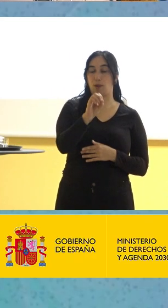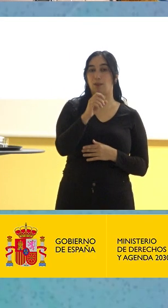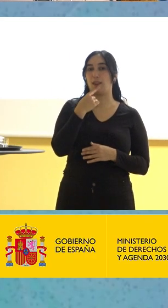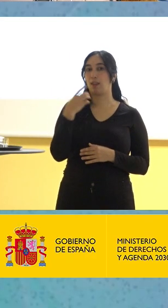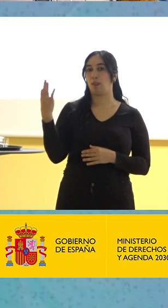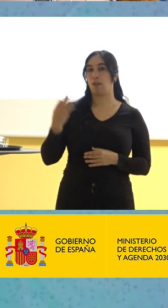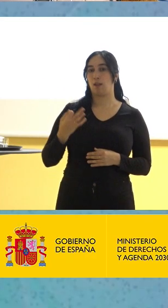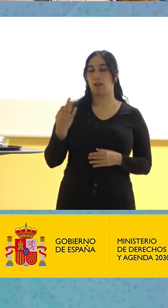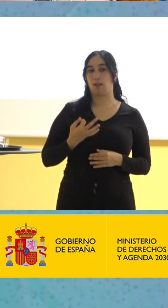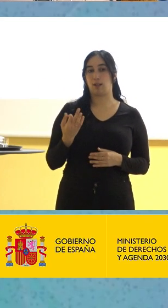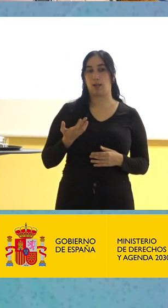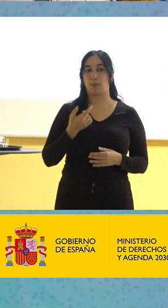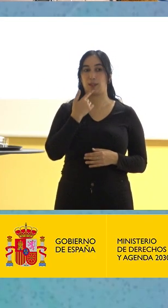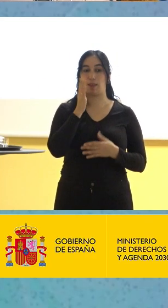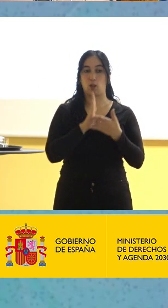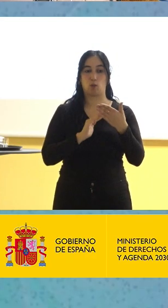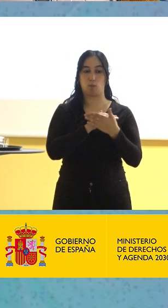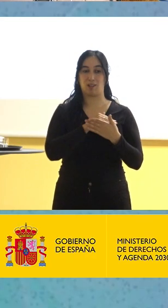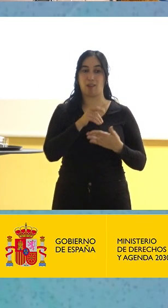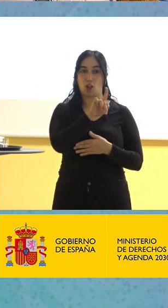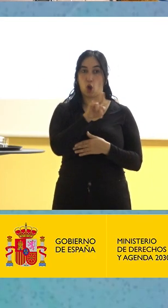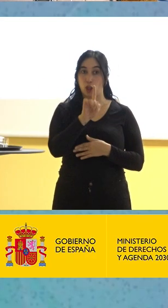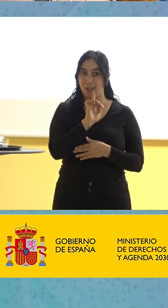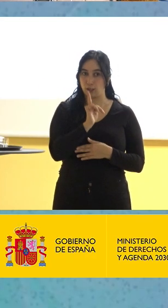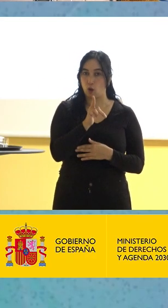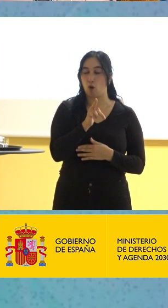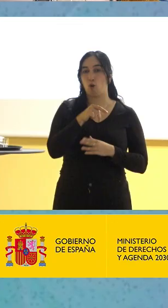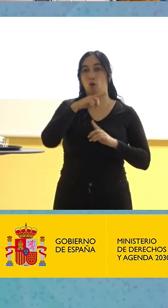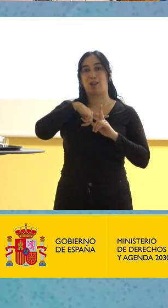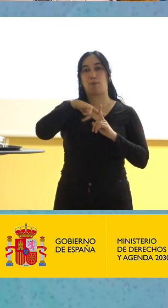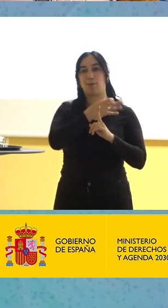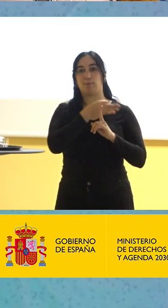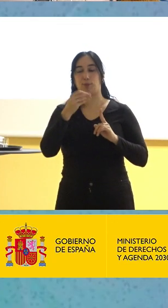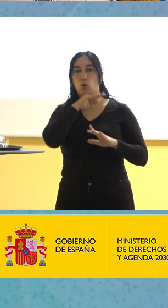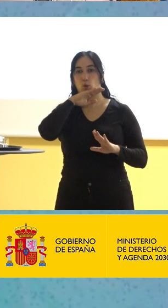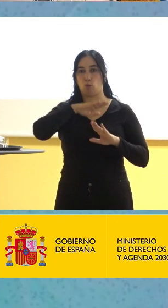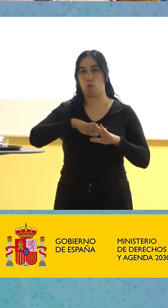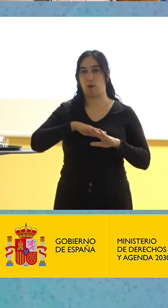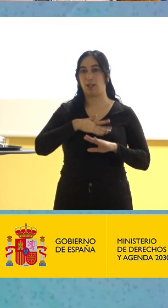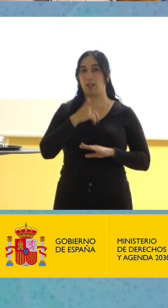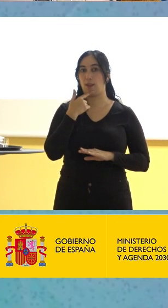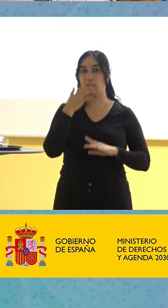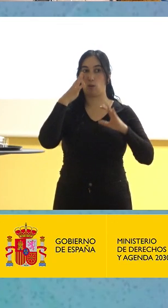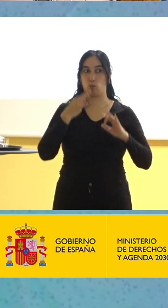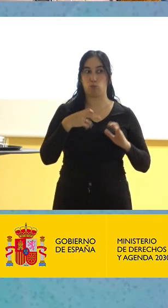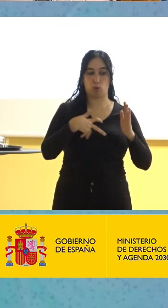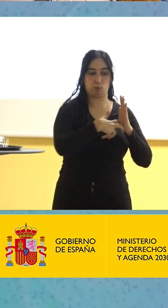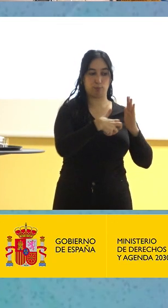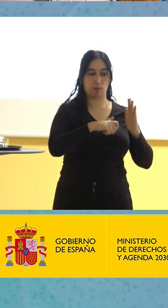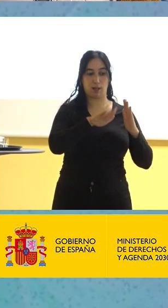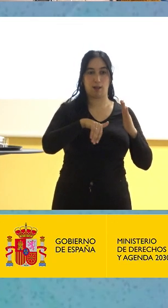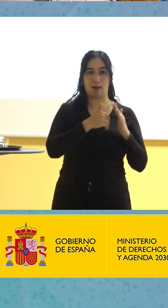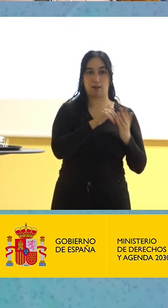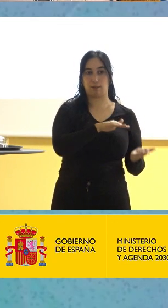bueno, pues que solo 11 comunidades autónomas cumplen con el nivel óptimo de muestra, es decir, desde que se toma la muestra hasta que